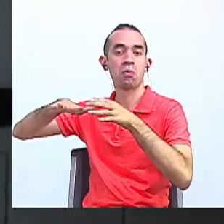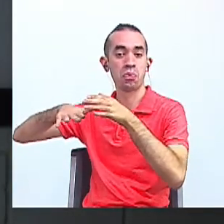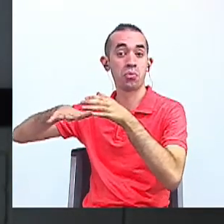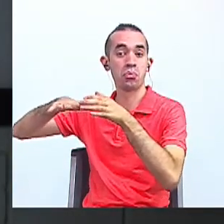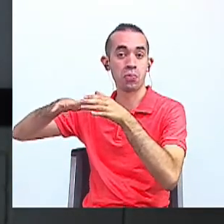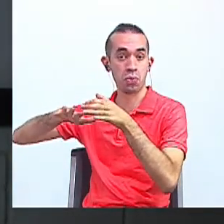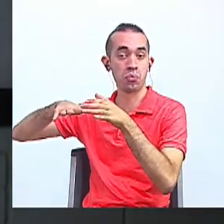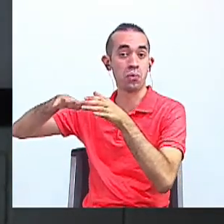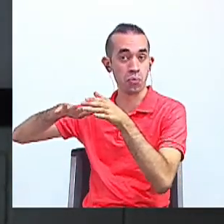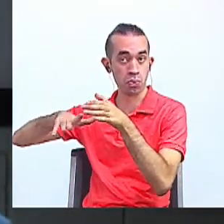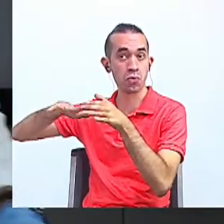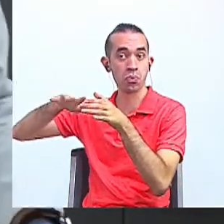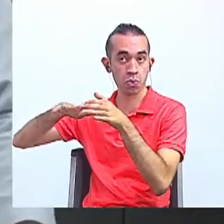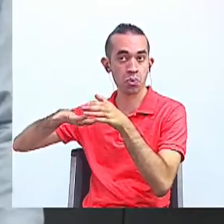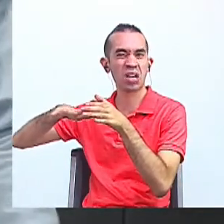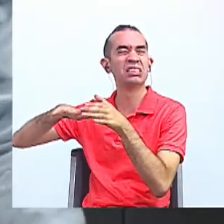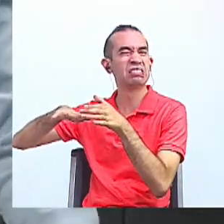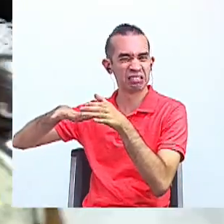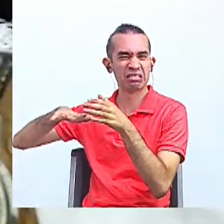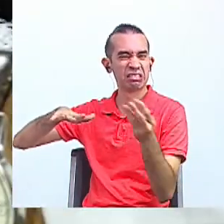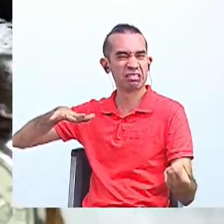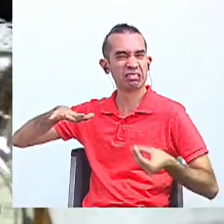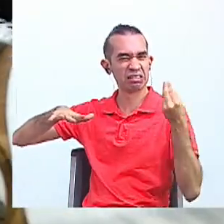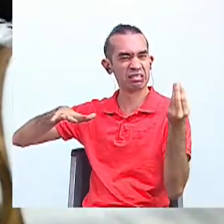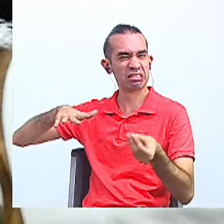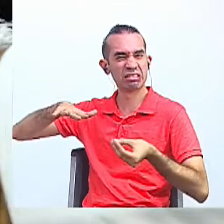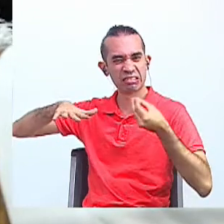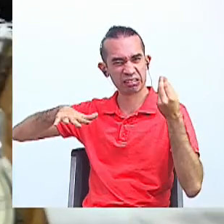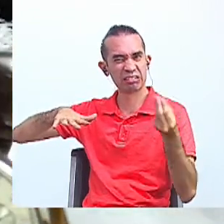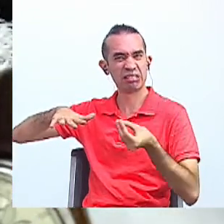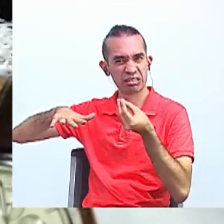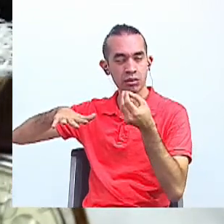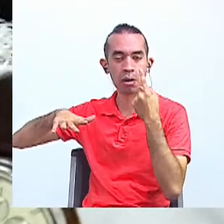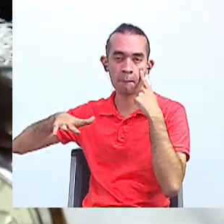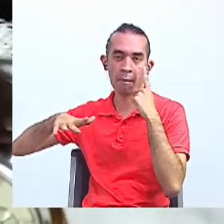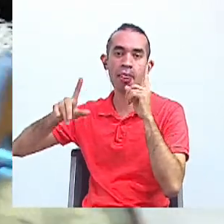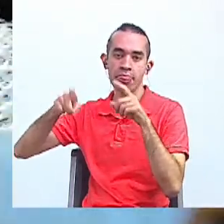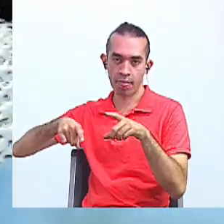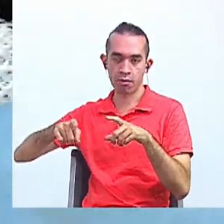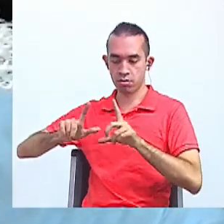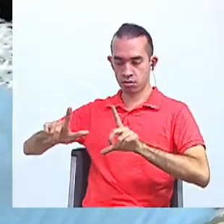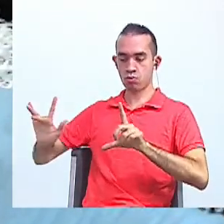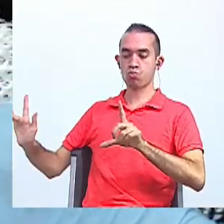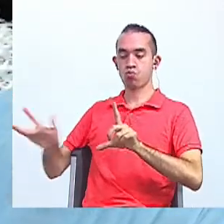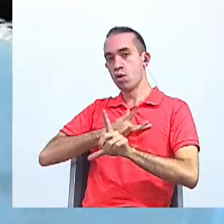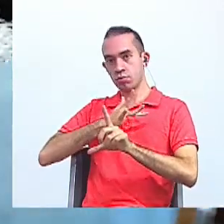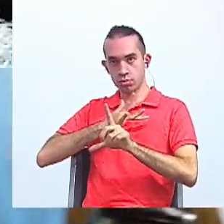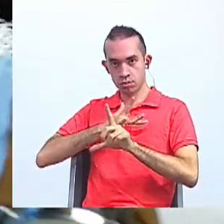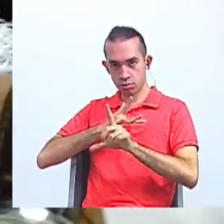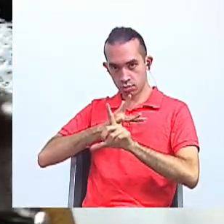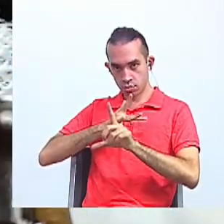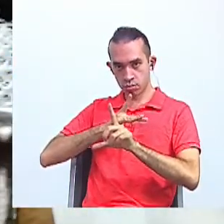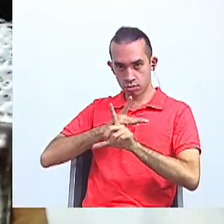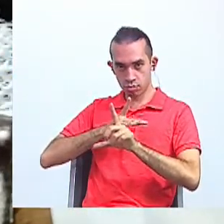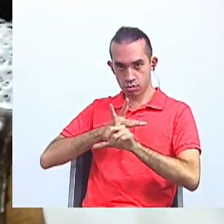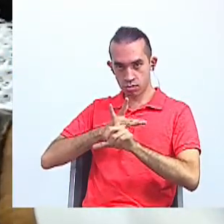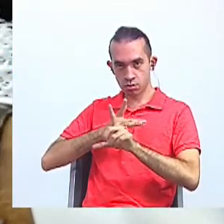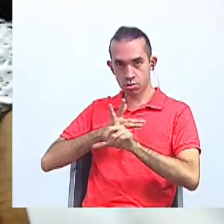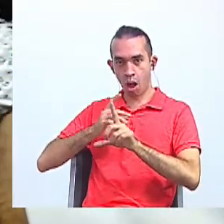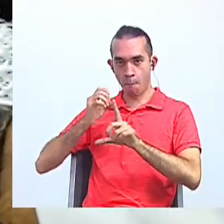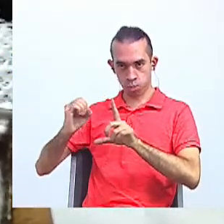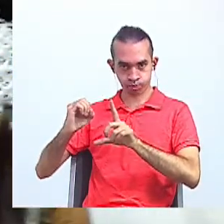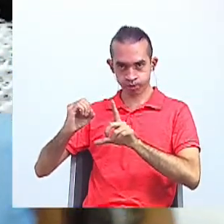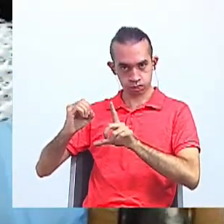Entonces, lo que vamos a hacer ahora es, vamos a calibrar el sensor. Lo vamos a poner nuevamente en